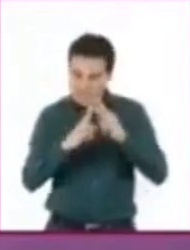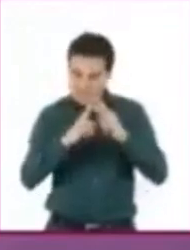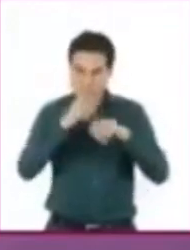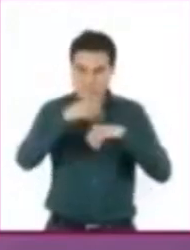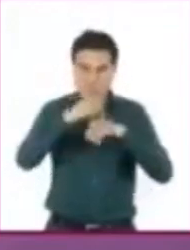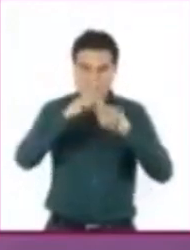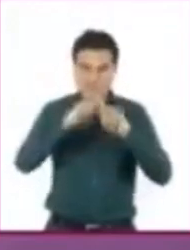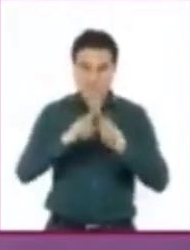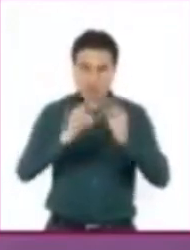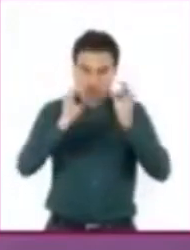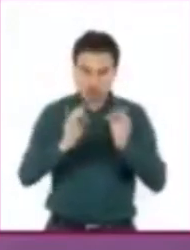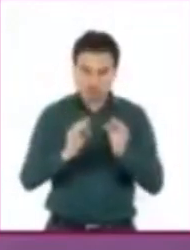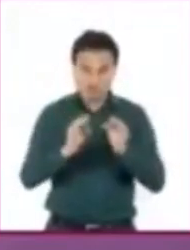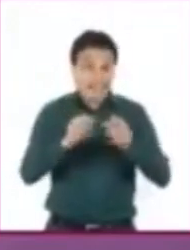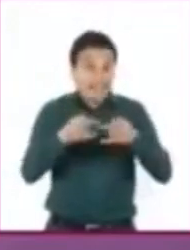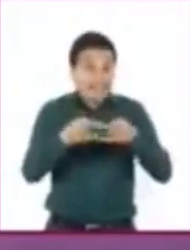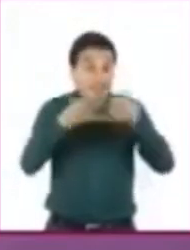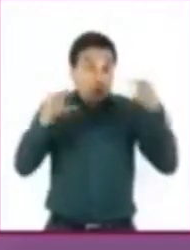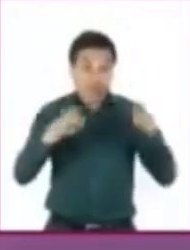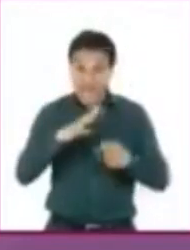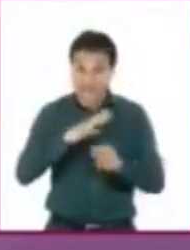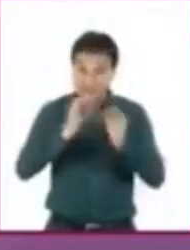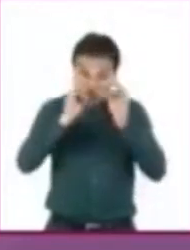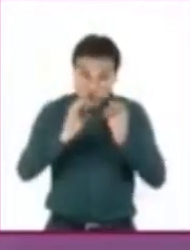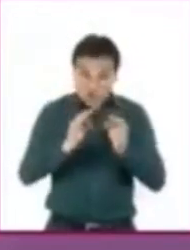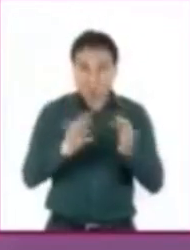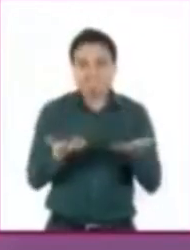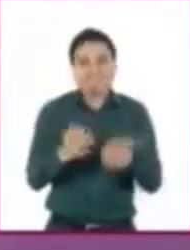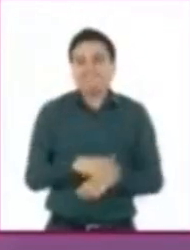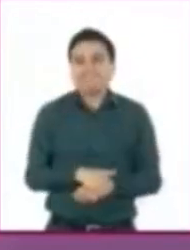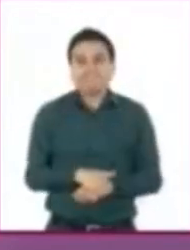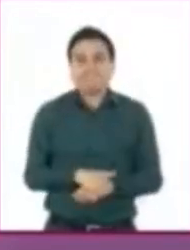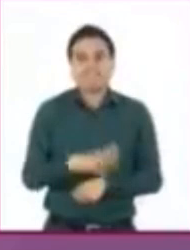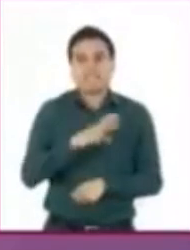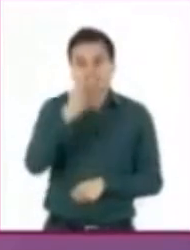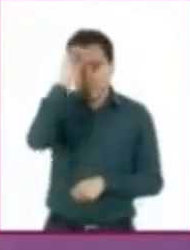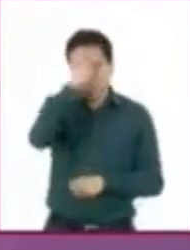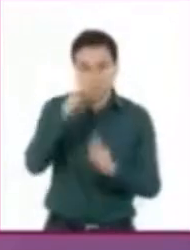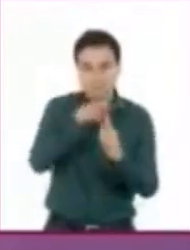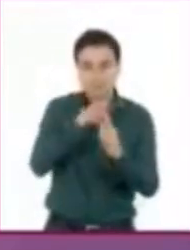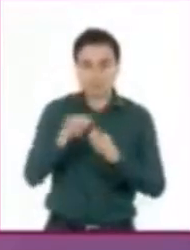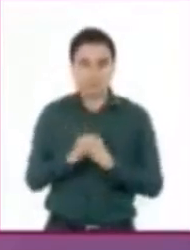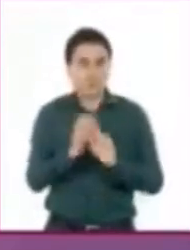versiones. Es entonces que surge la pregunta: ¿cómo podemos conocer el pasado?